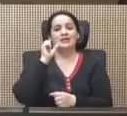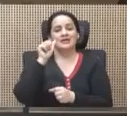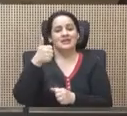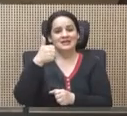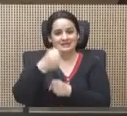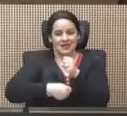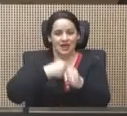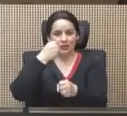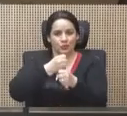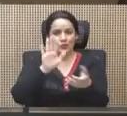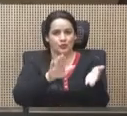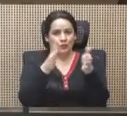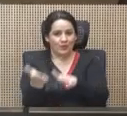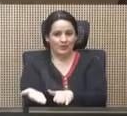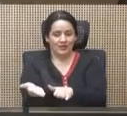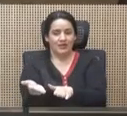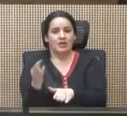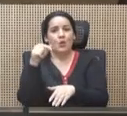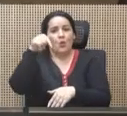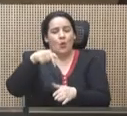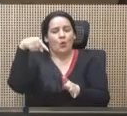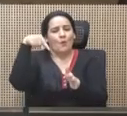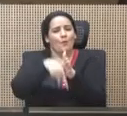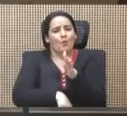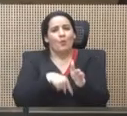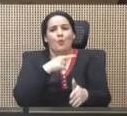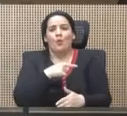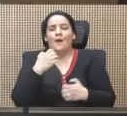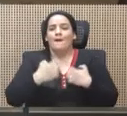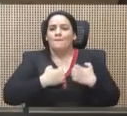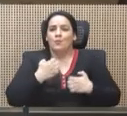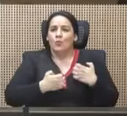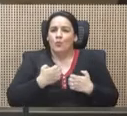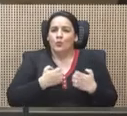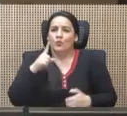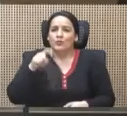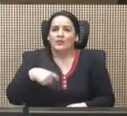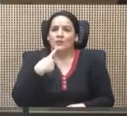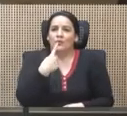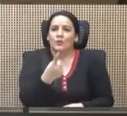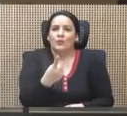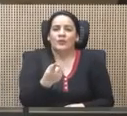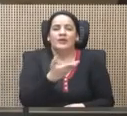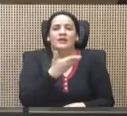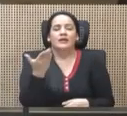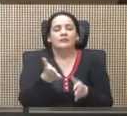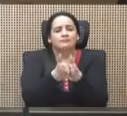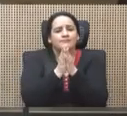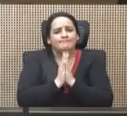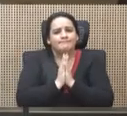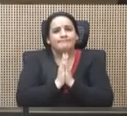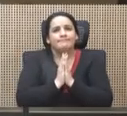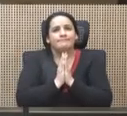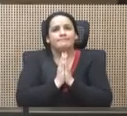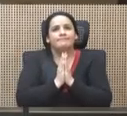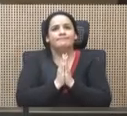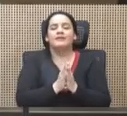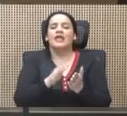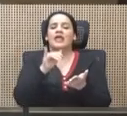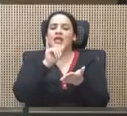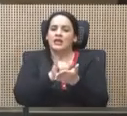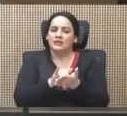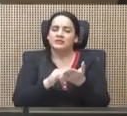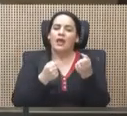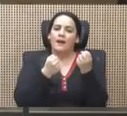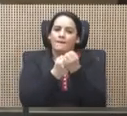Hoy, con profunda emoción, tengo que decirles que pedirles este apoyo